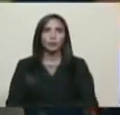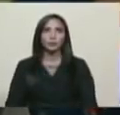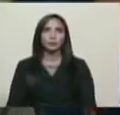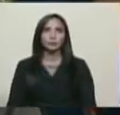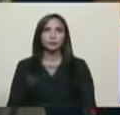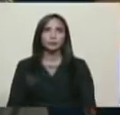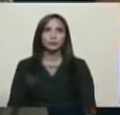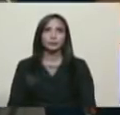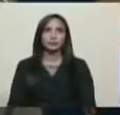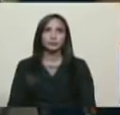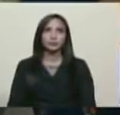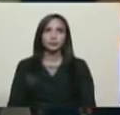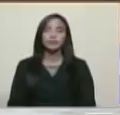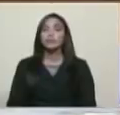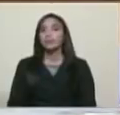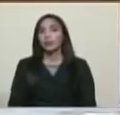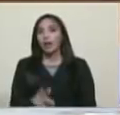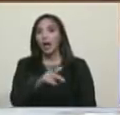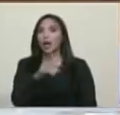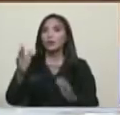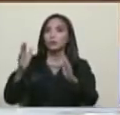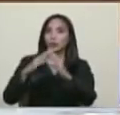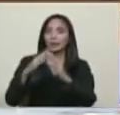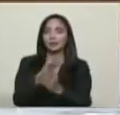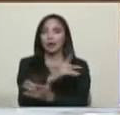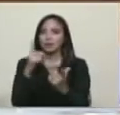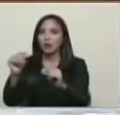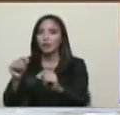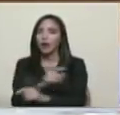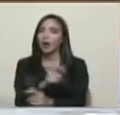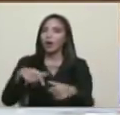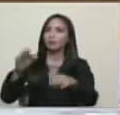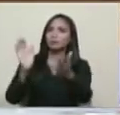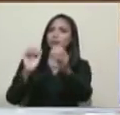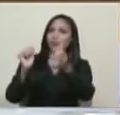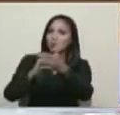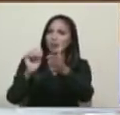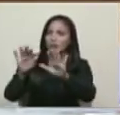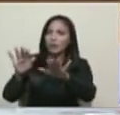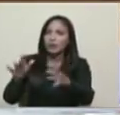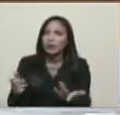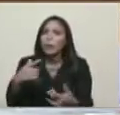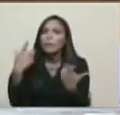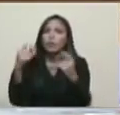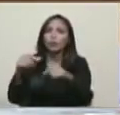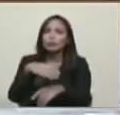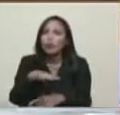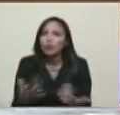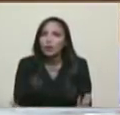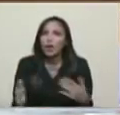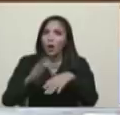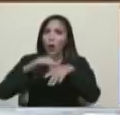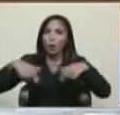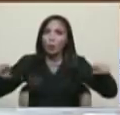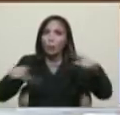cuando iba saliendo de la casa eligieron para dónde vas tú si hoy es tu cumpleaños dijo voy al petró